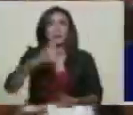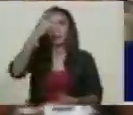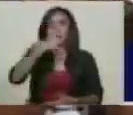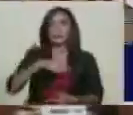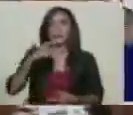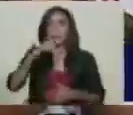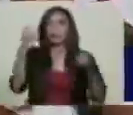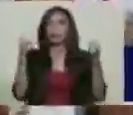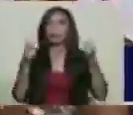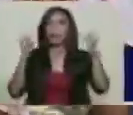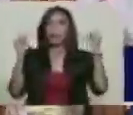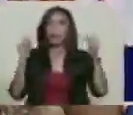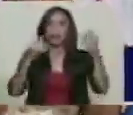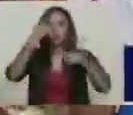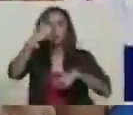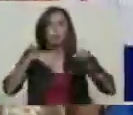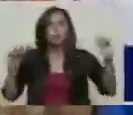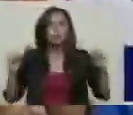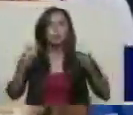Está alborotado, ¿vale?